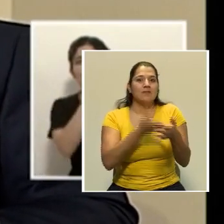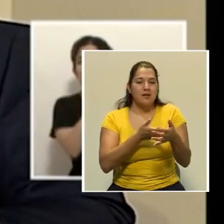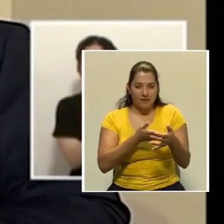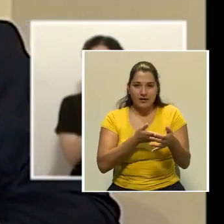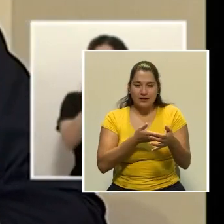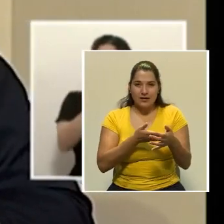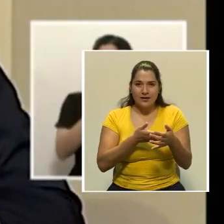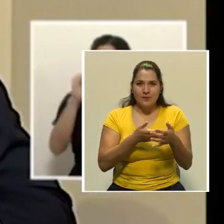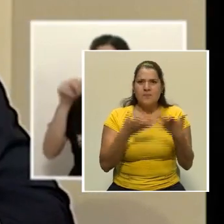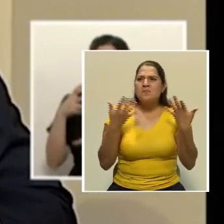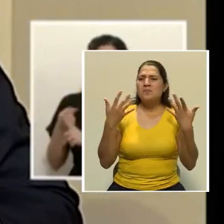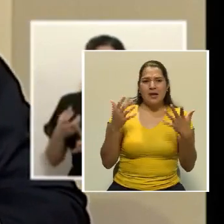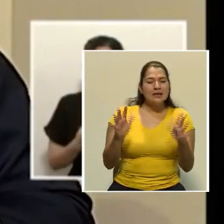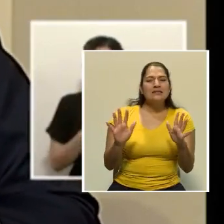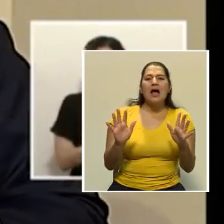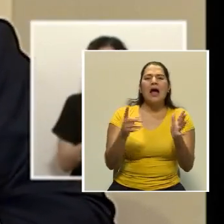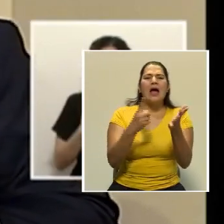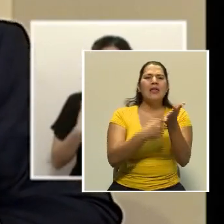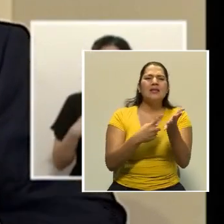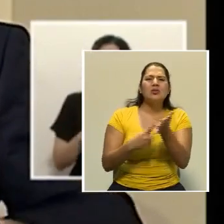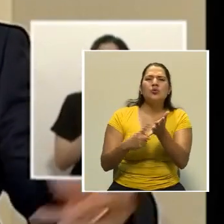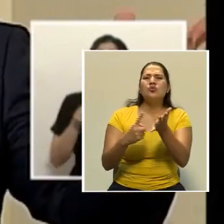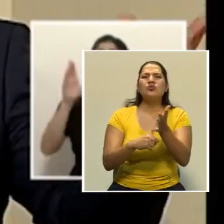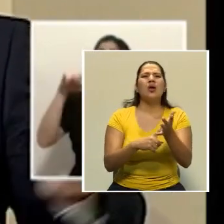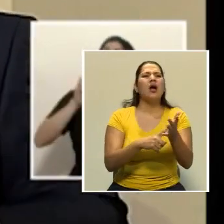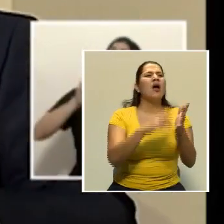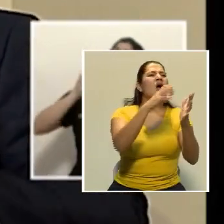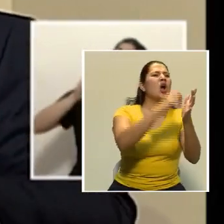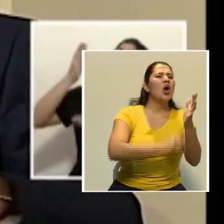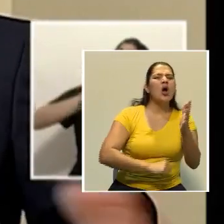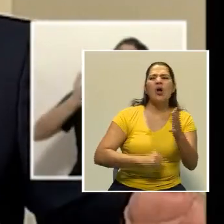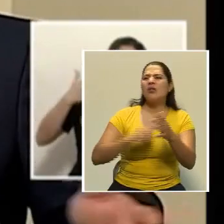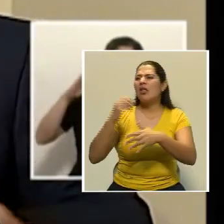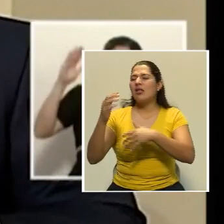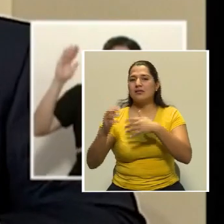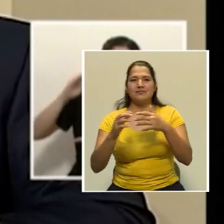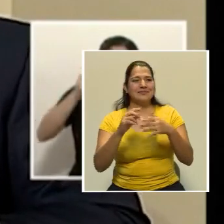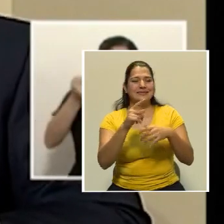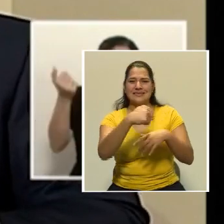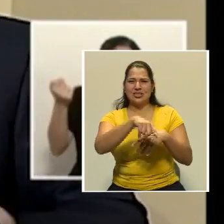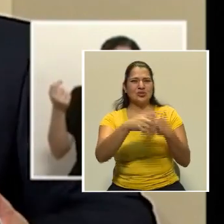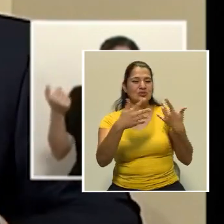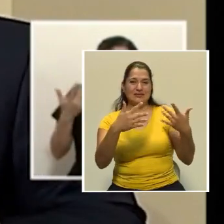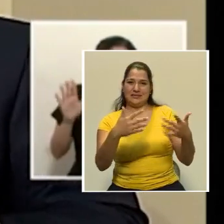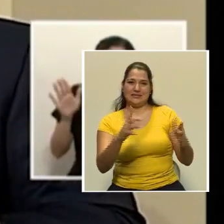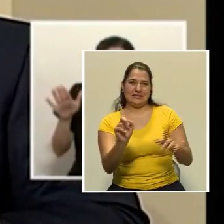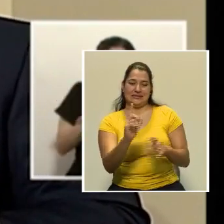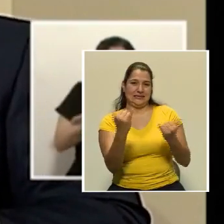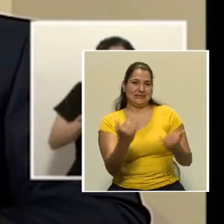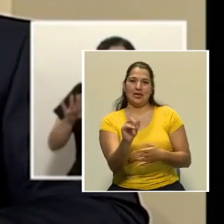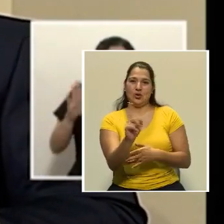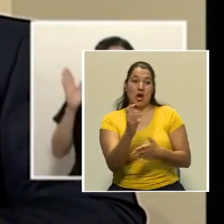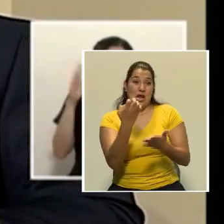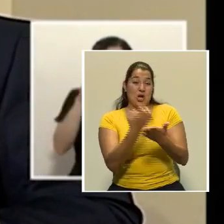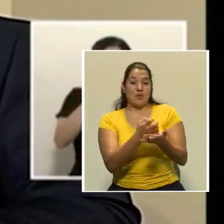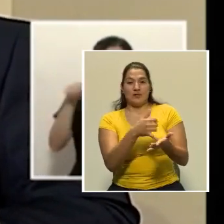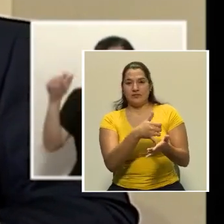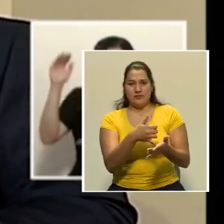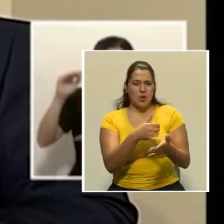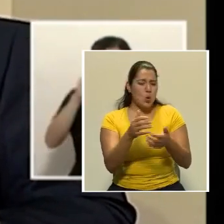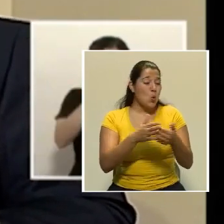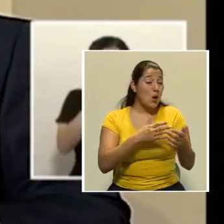Ya aquellas discusiones que decían corte viajes, ya todo eso está afuera, ya no hay nada de eso. Ahora